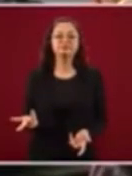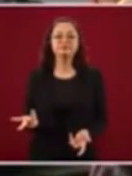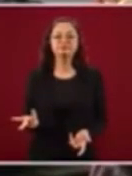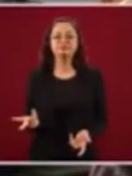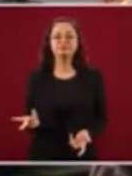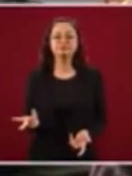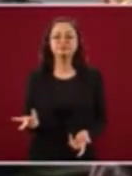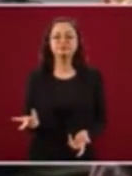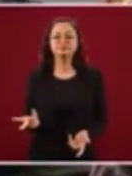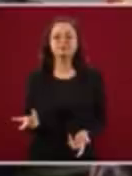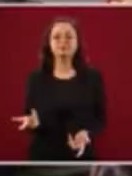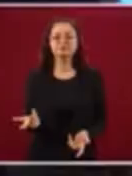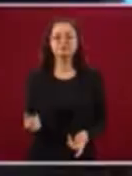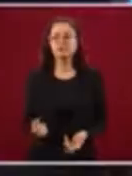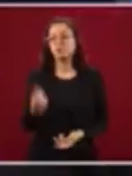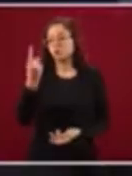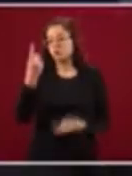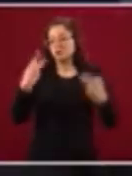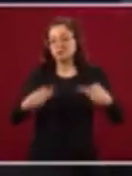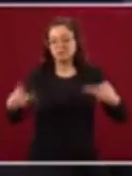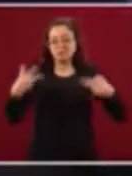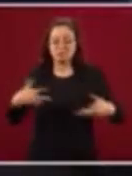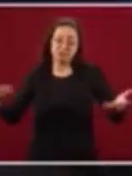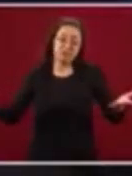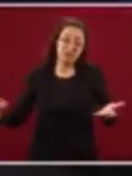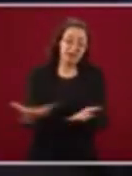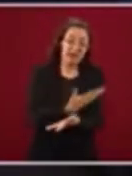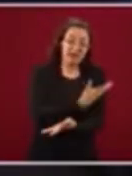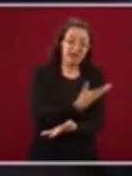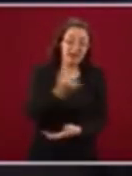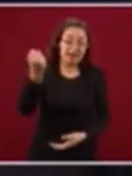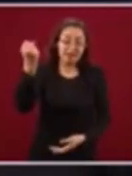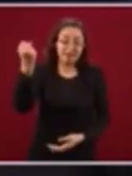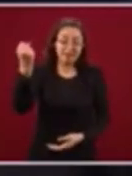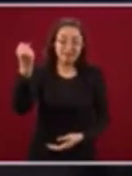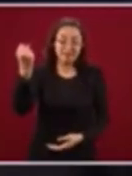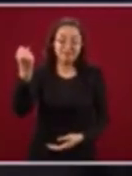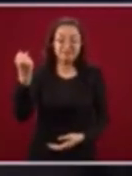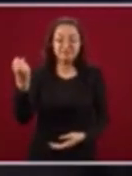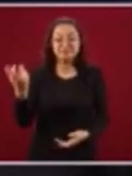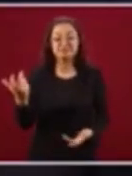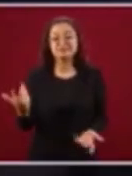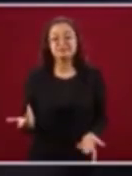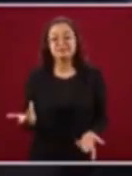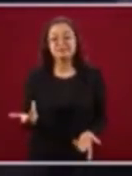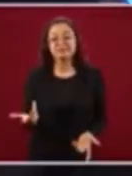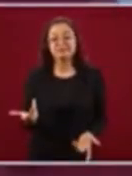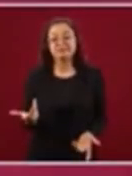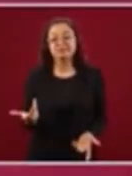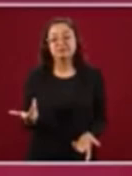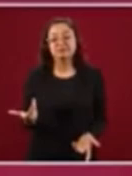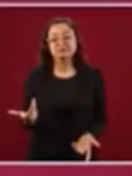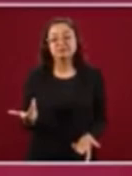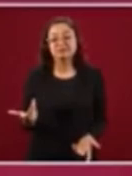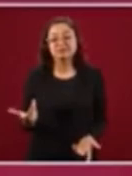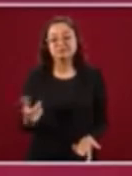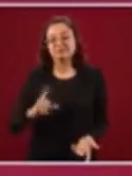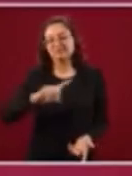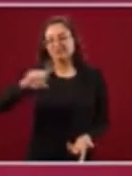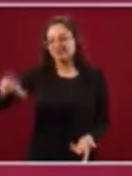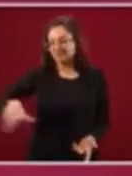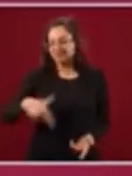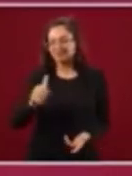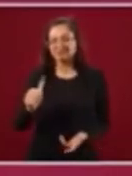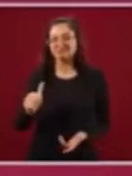alguien se saque el avión, pues sería muy lamentable que lo malbaratara,